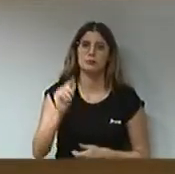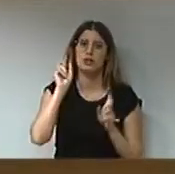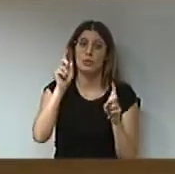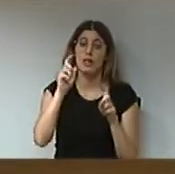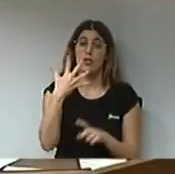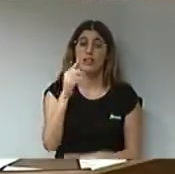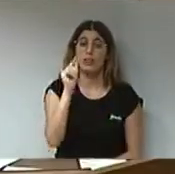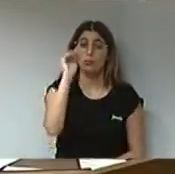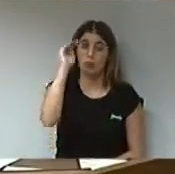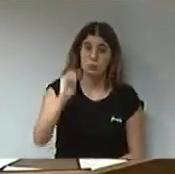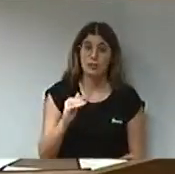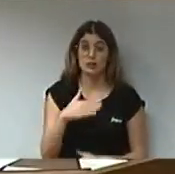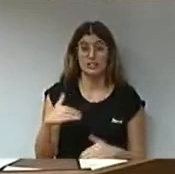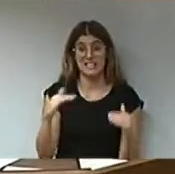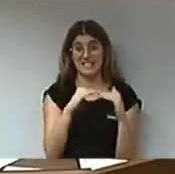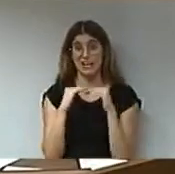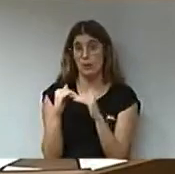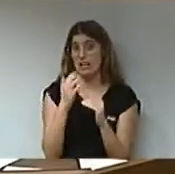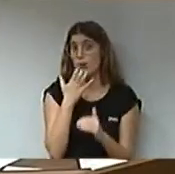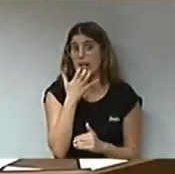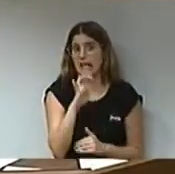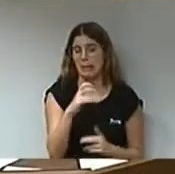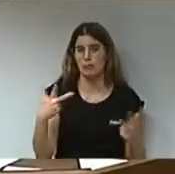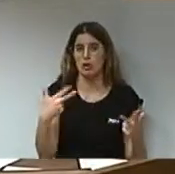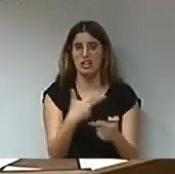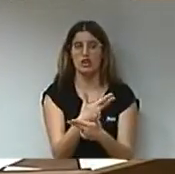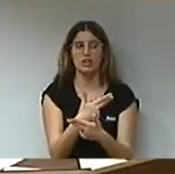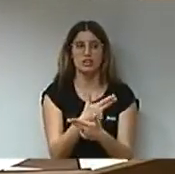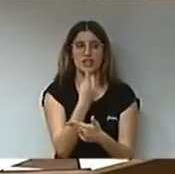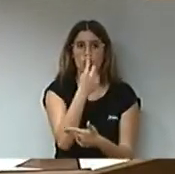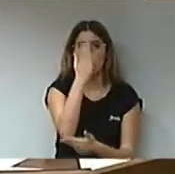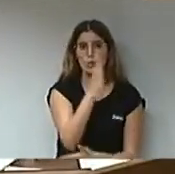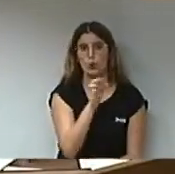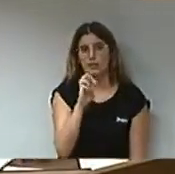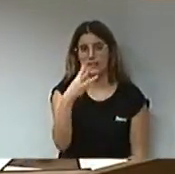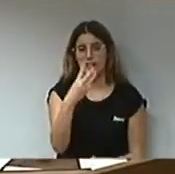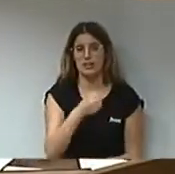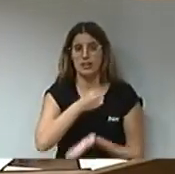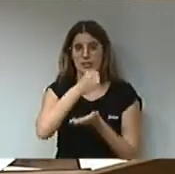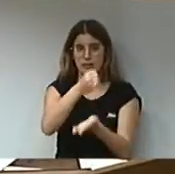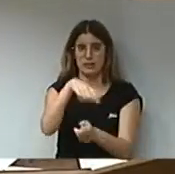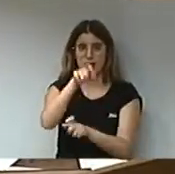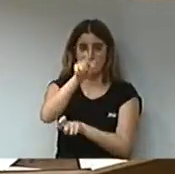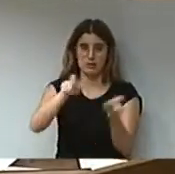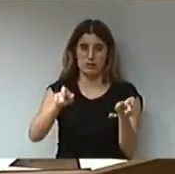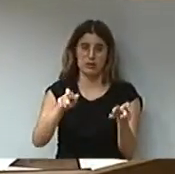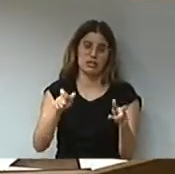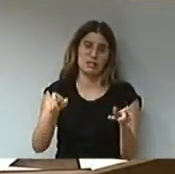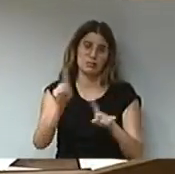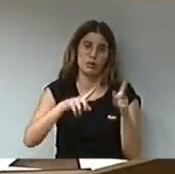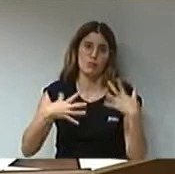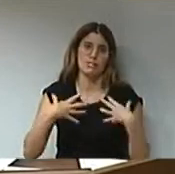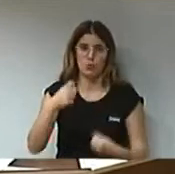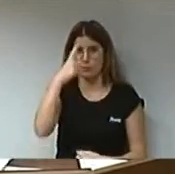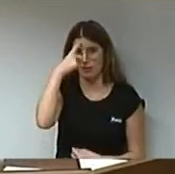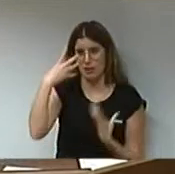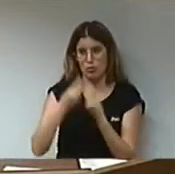5 puntos y igualdad, por poner un ejemplo, ha recortado una tercera parte de las ayudas a las personas con problemas de salud mental, con